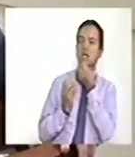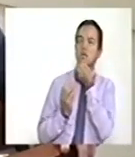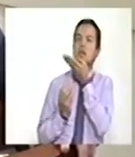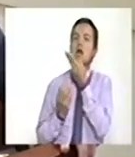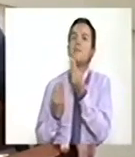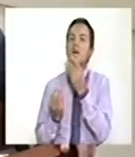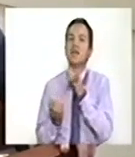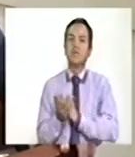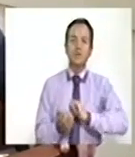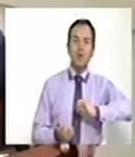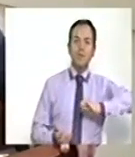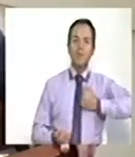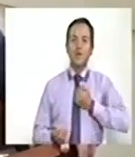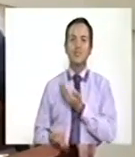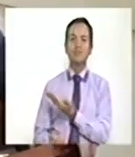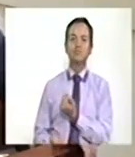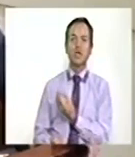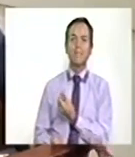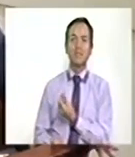lo hemos descrito.